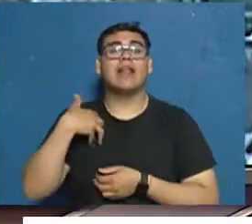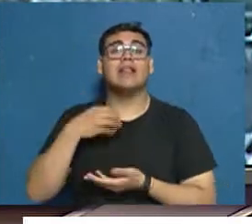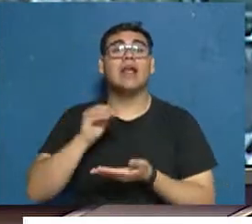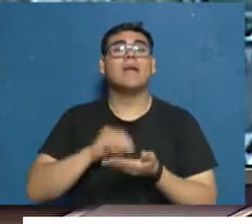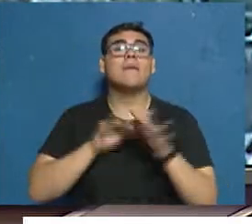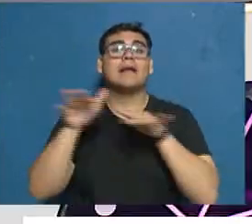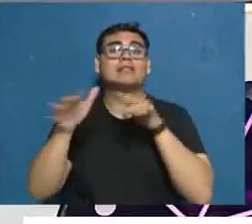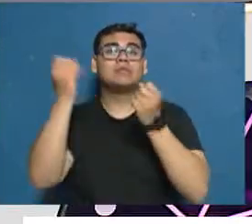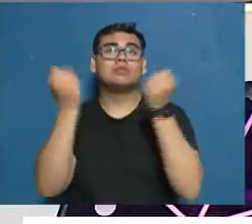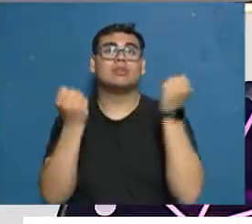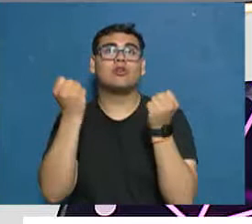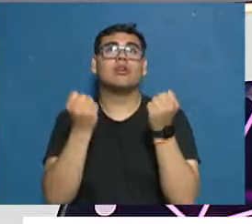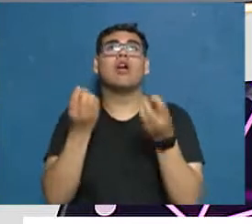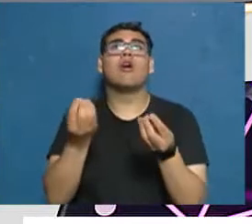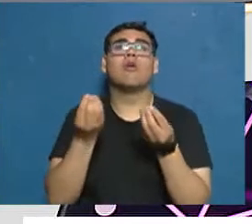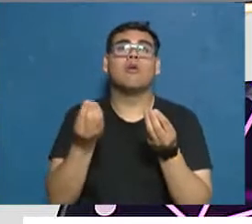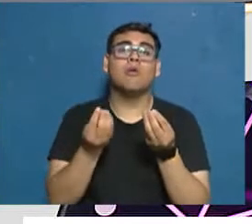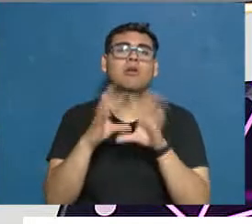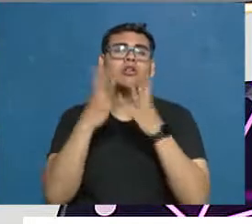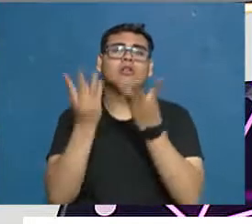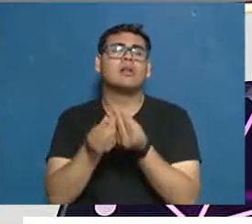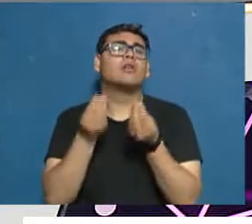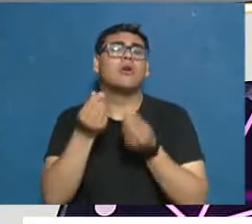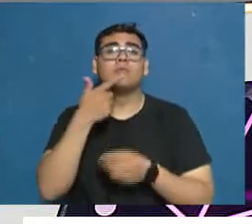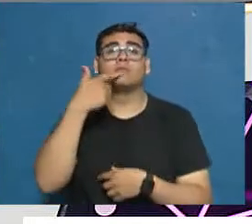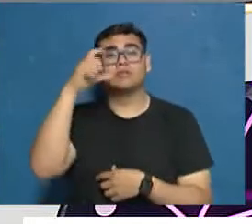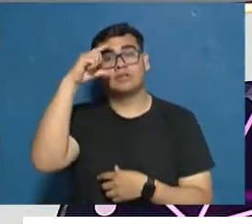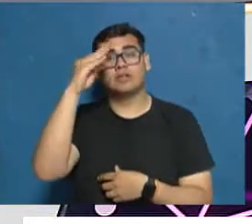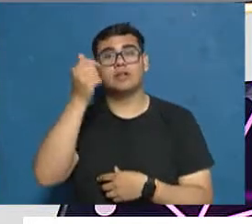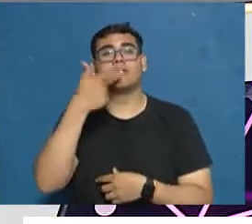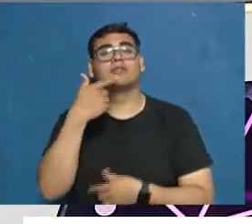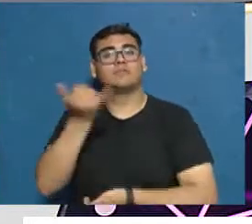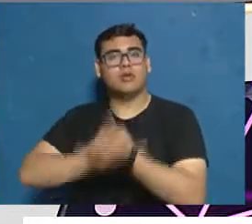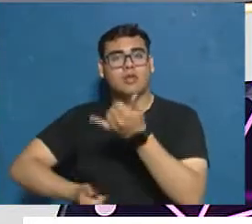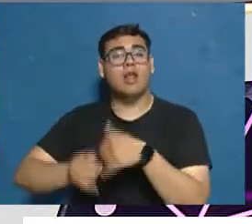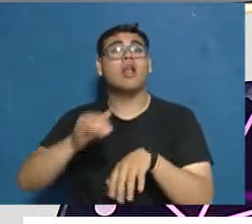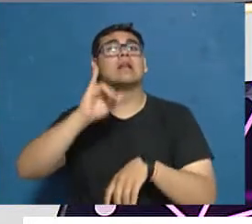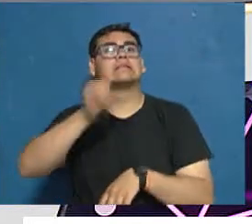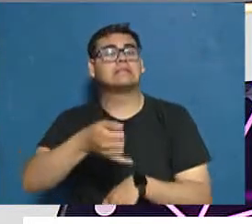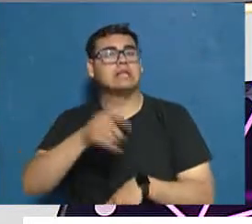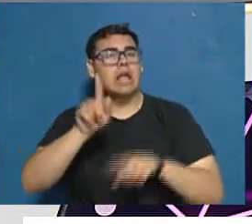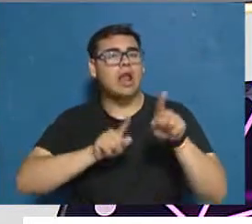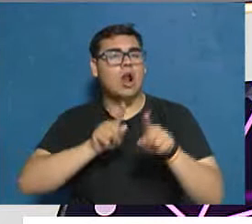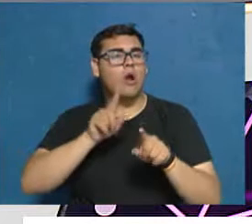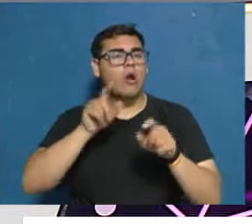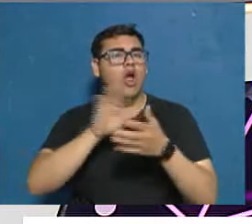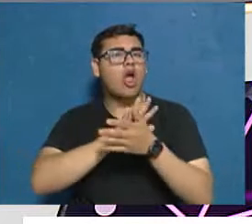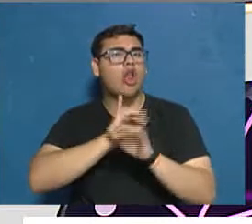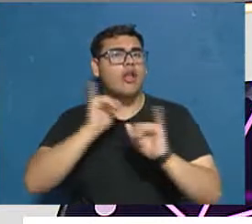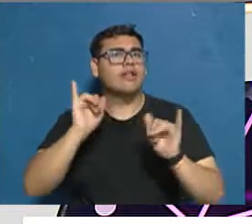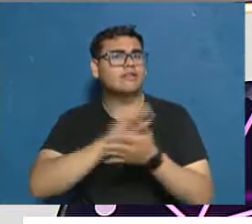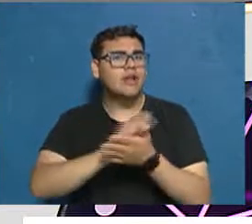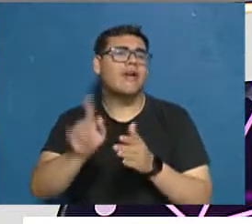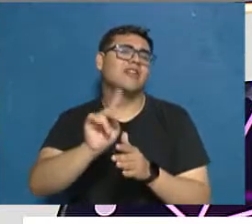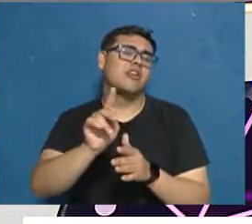Muy interesante deben ser las conclusiones, Eva. Bueno, evidentemente para muchos quizás no sea una novedad. Lo cierto es que se vuelca a